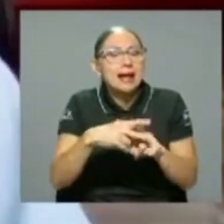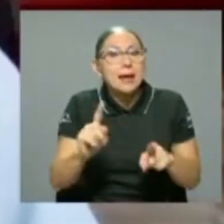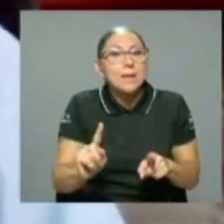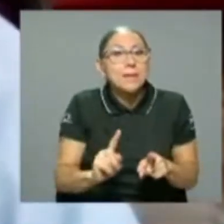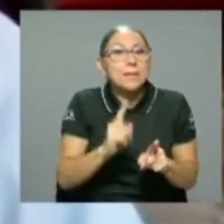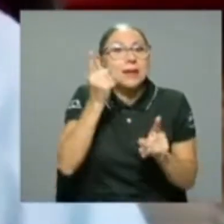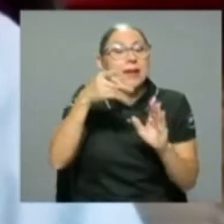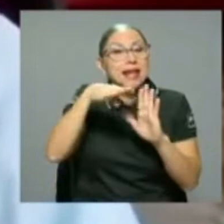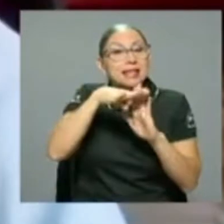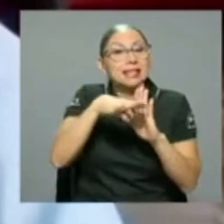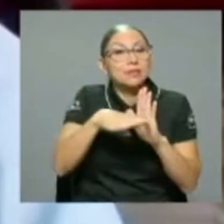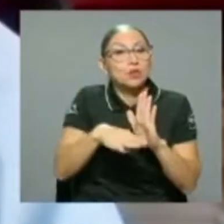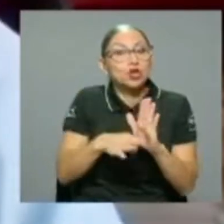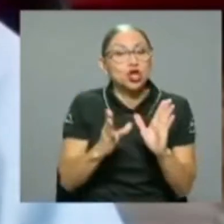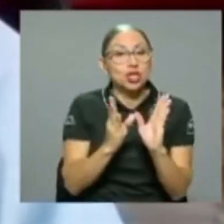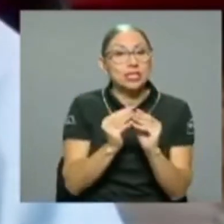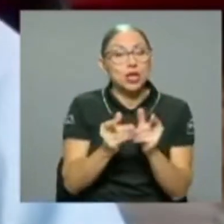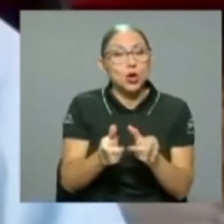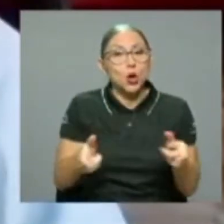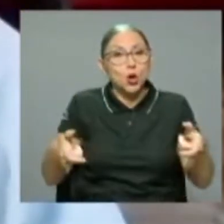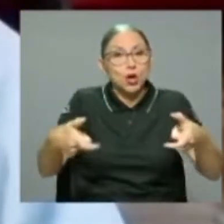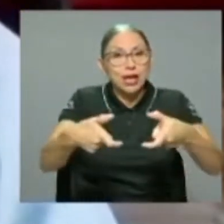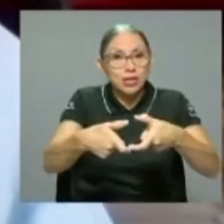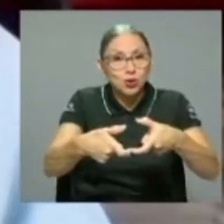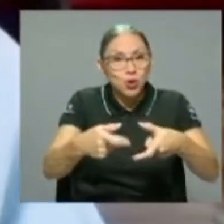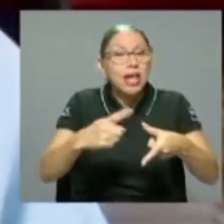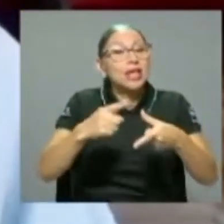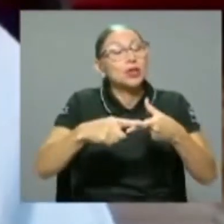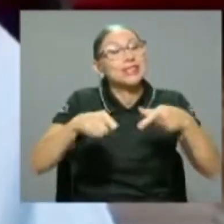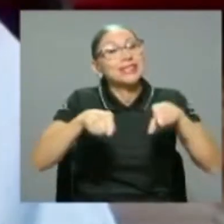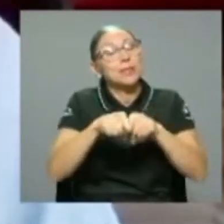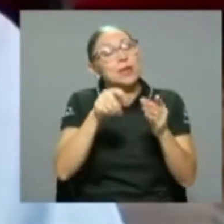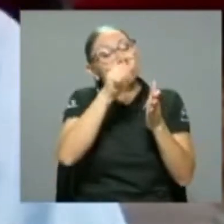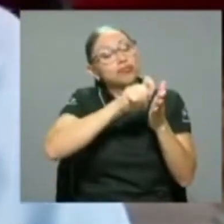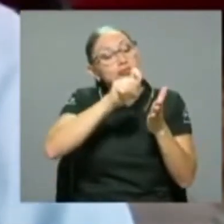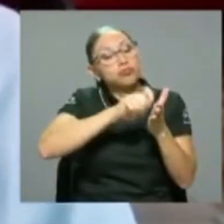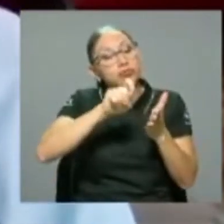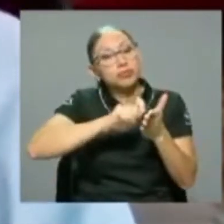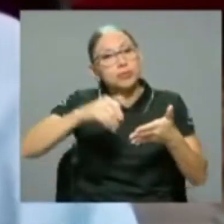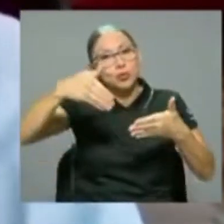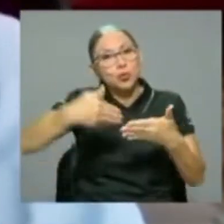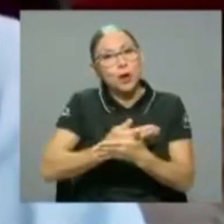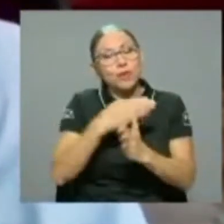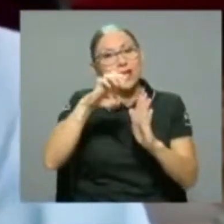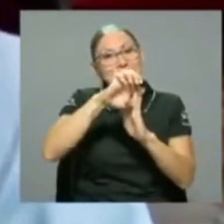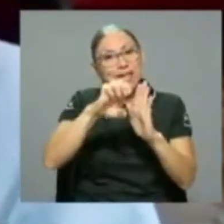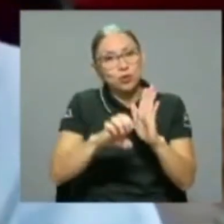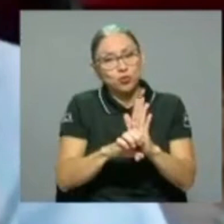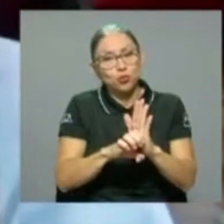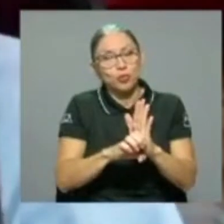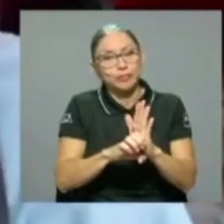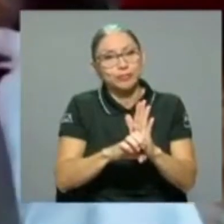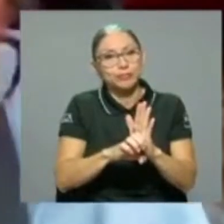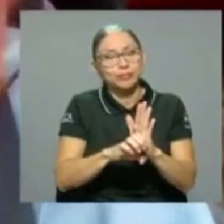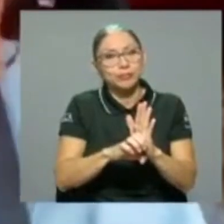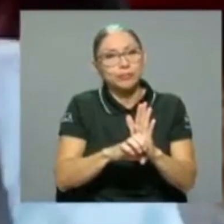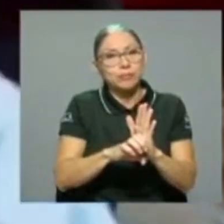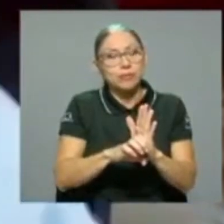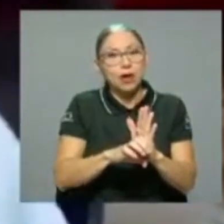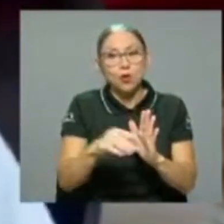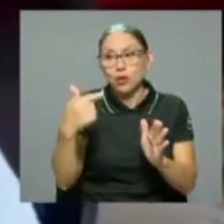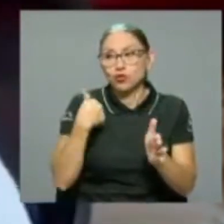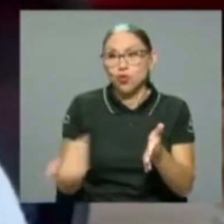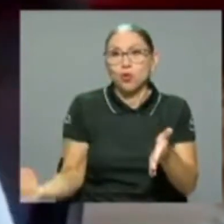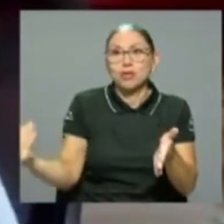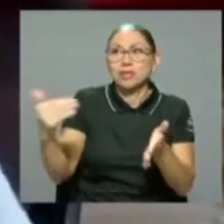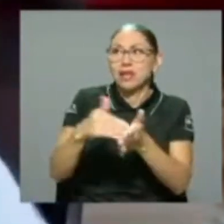que se podían poner en práctica. Claro, había un estatuto nuevo. Y cuando me aparecí de